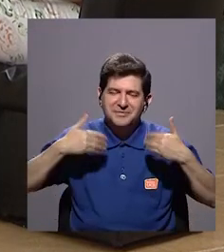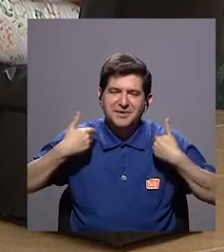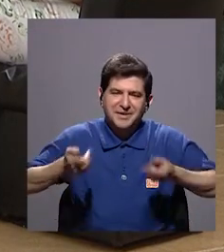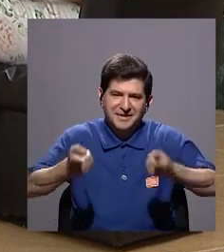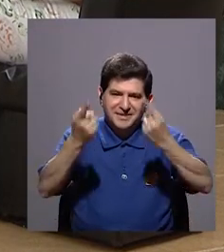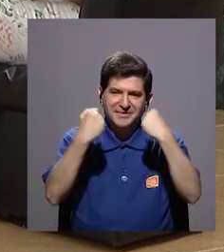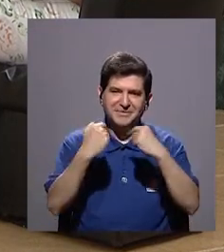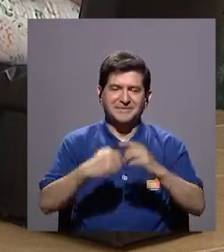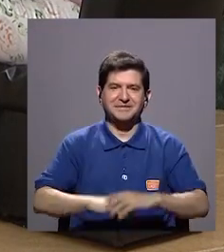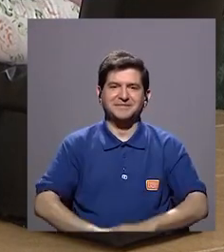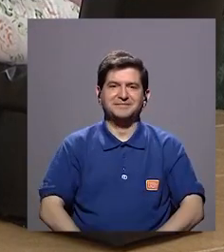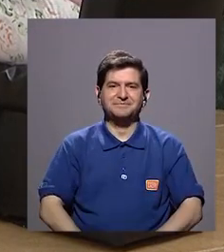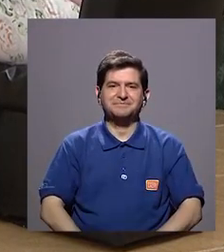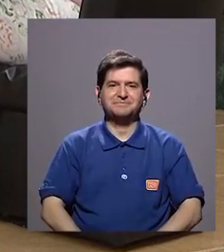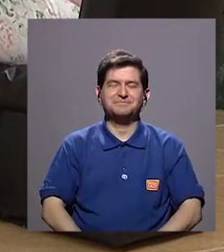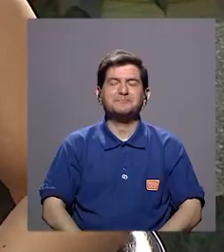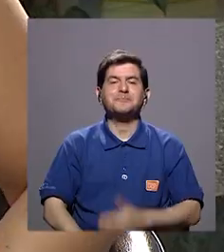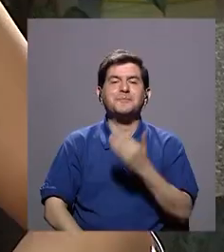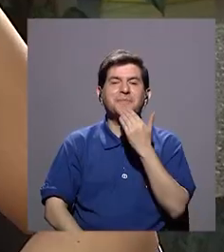aquí.